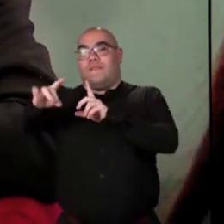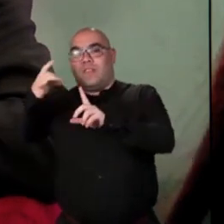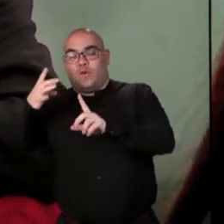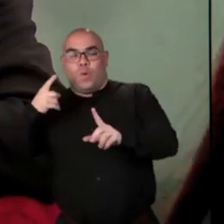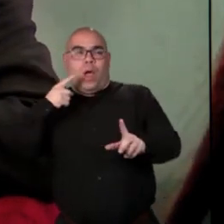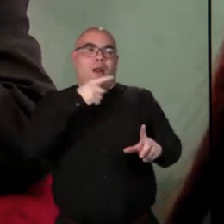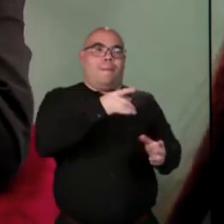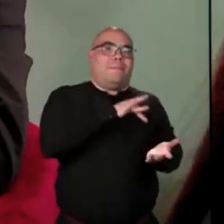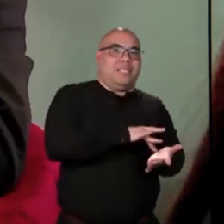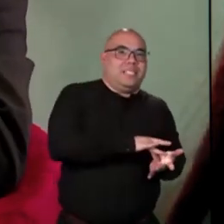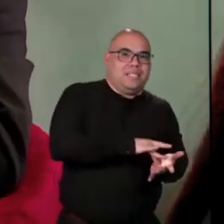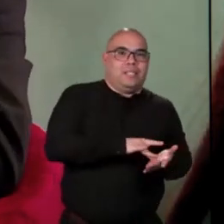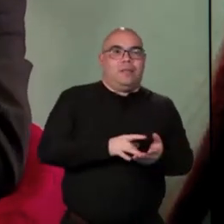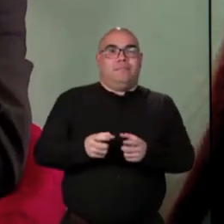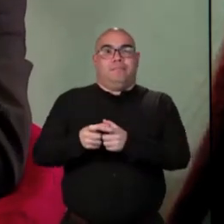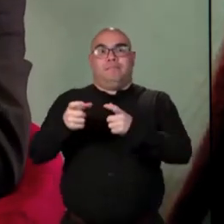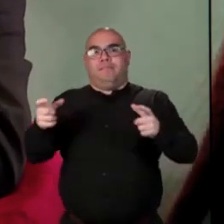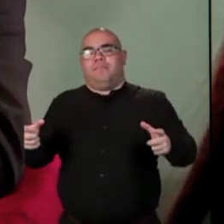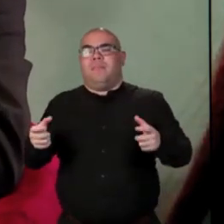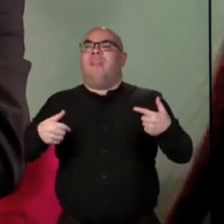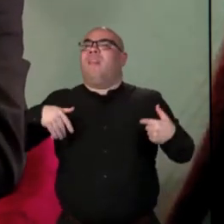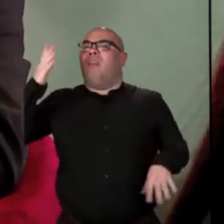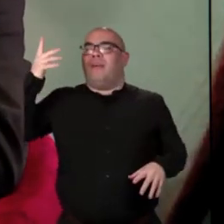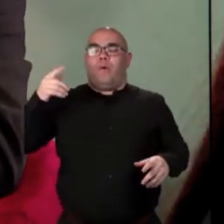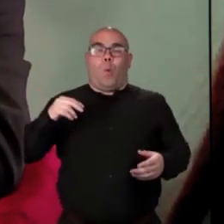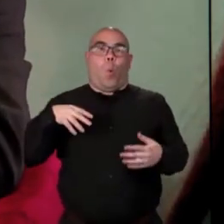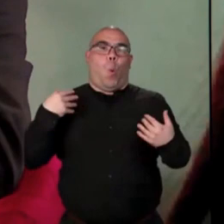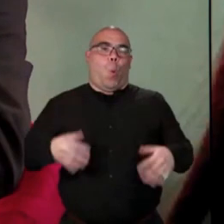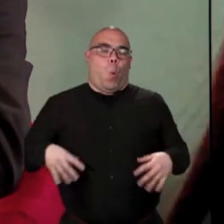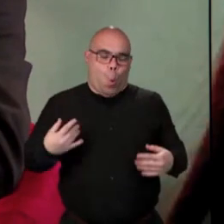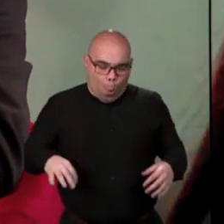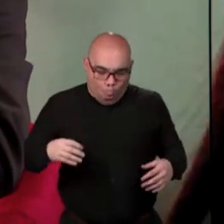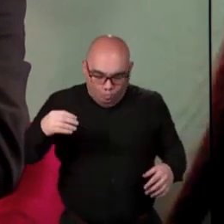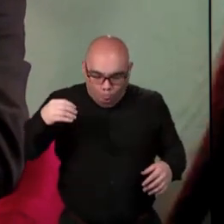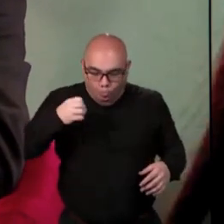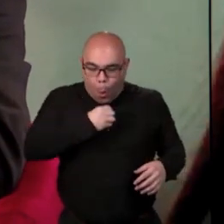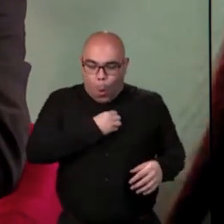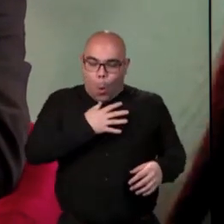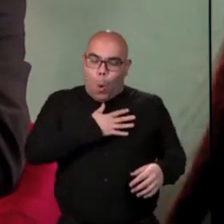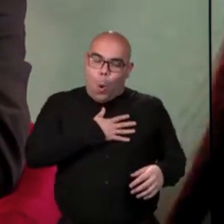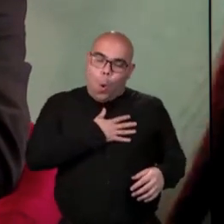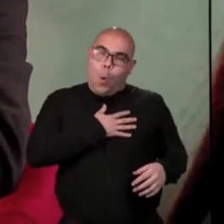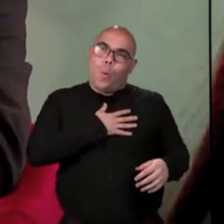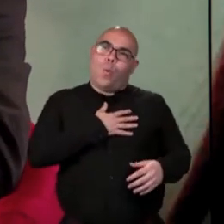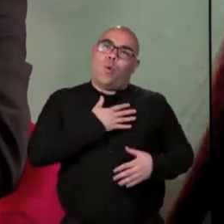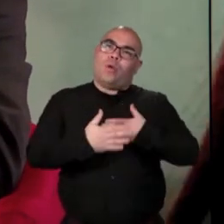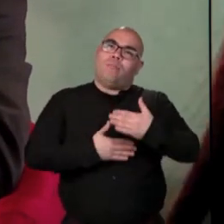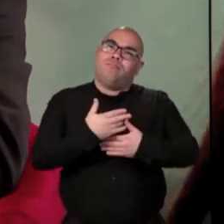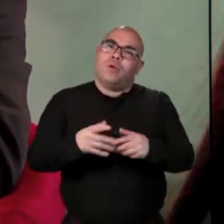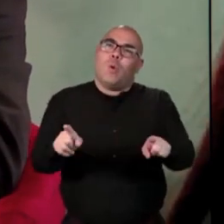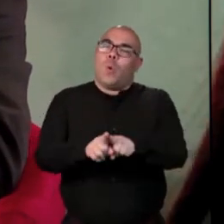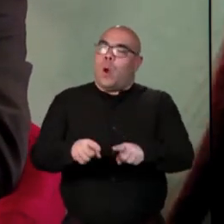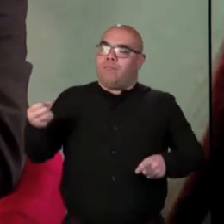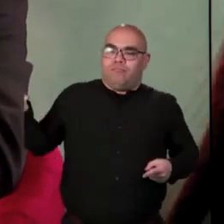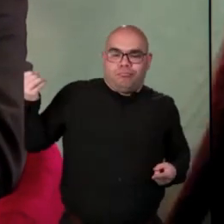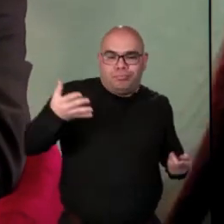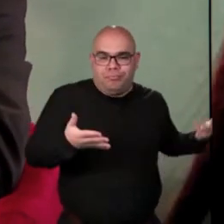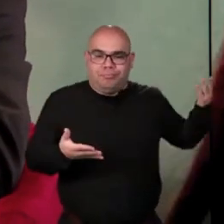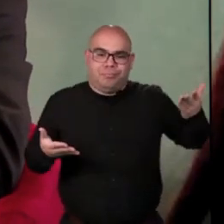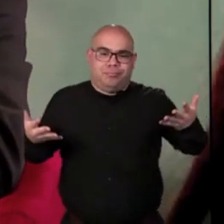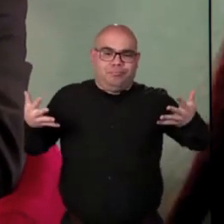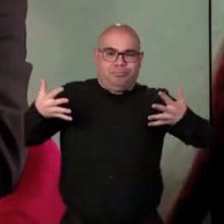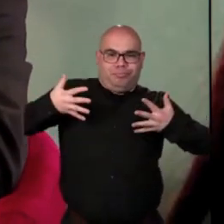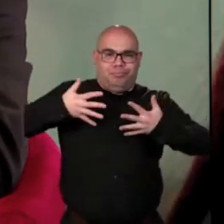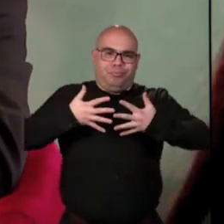muy potente, y fue la oportunidad privilegiadísima para sumar complementariedades, sumar fortalezas, pero